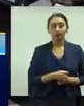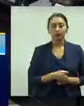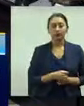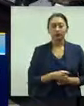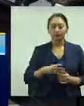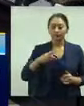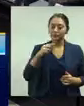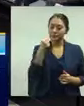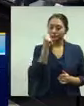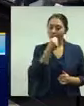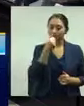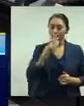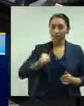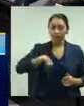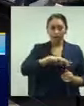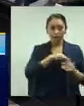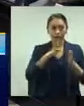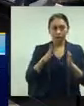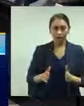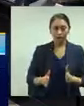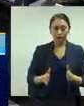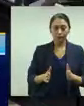Ministra, tal vez